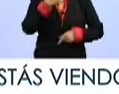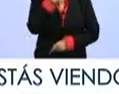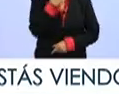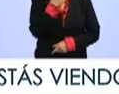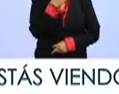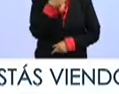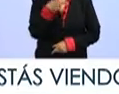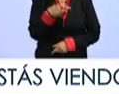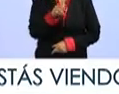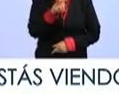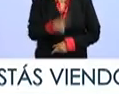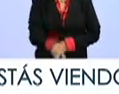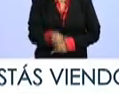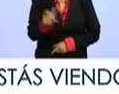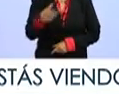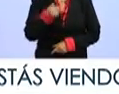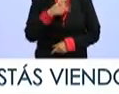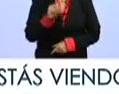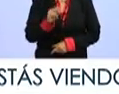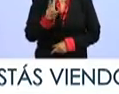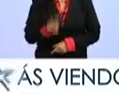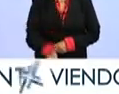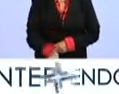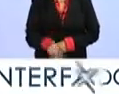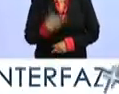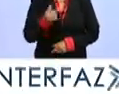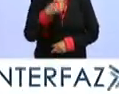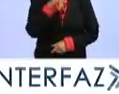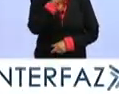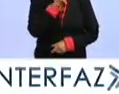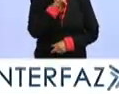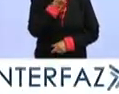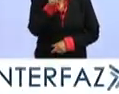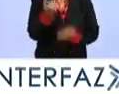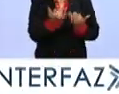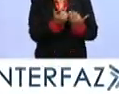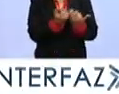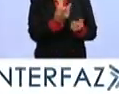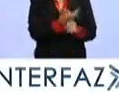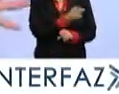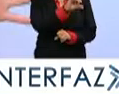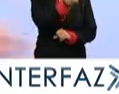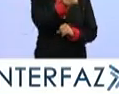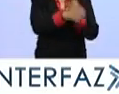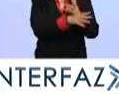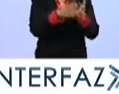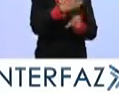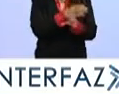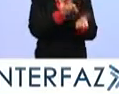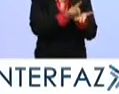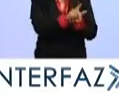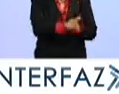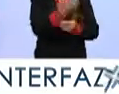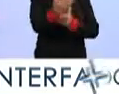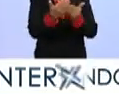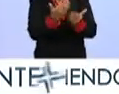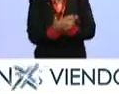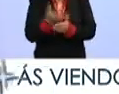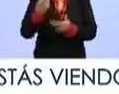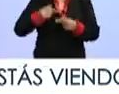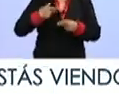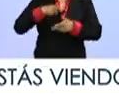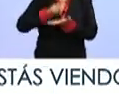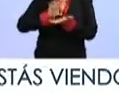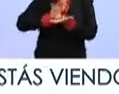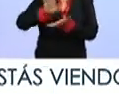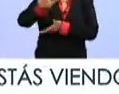personas. Sin embargo, esto está lejos de ser una realidad. De la misma manera que sucede con otros muchos derechos y servicios, las personas